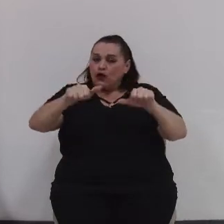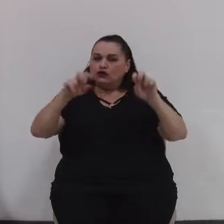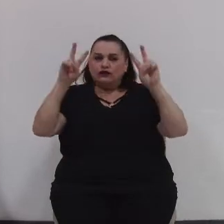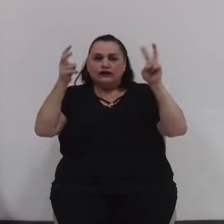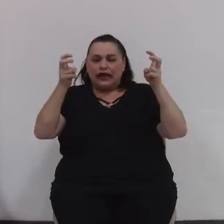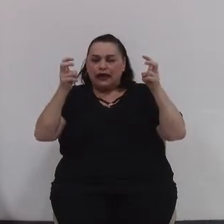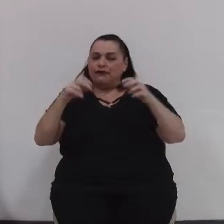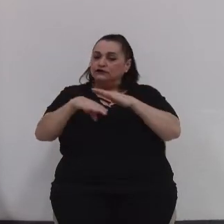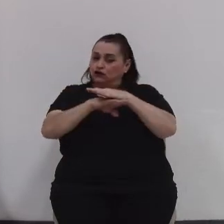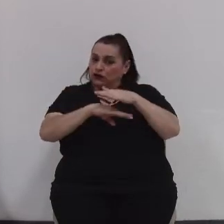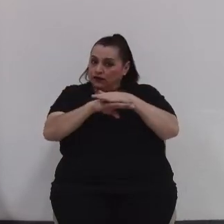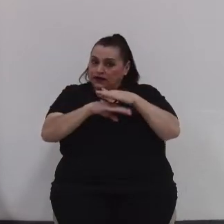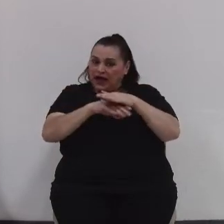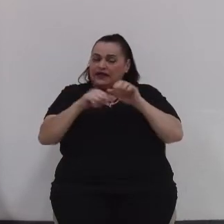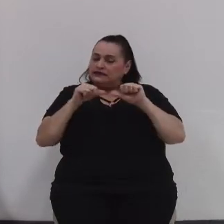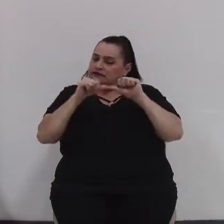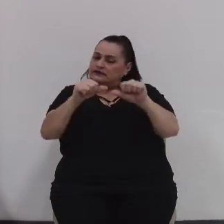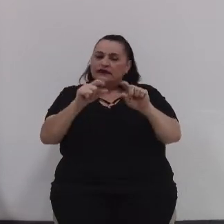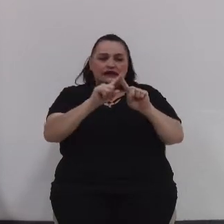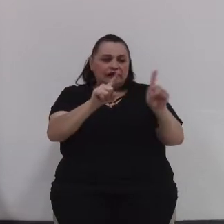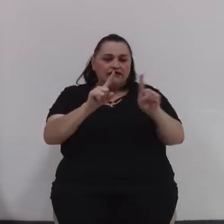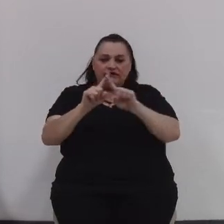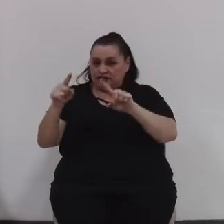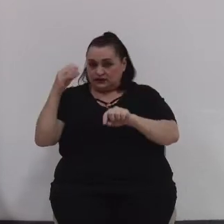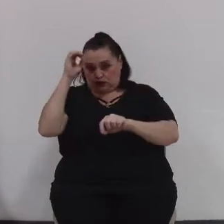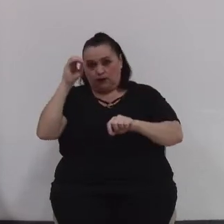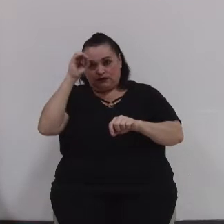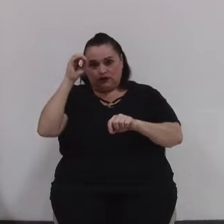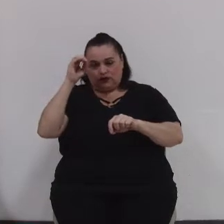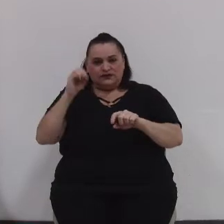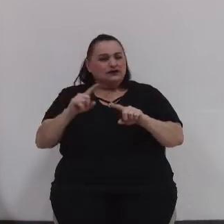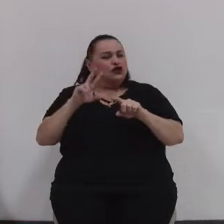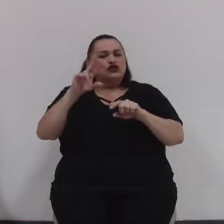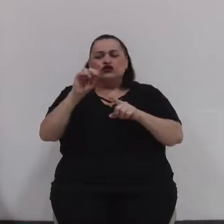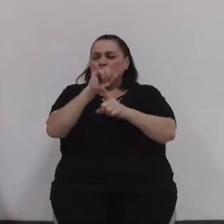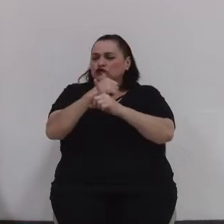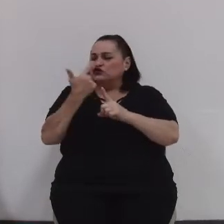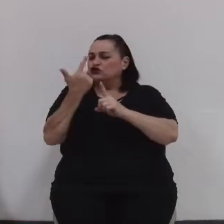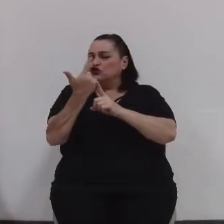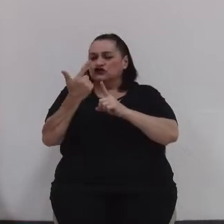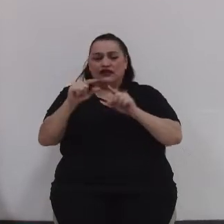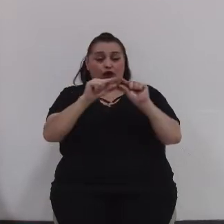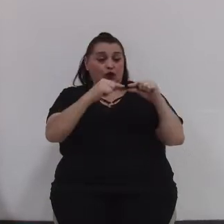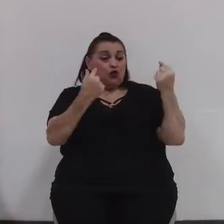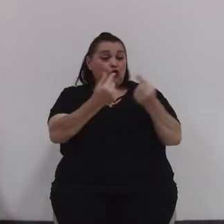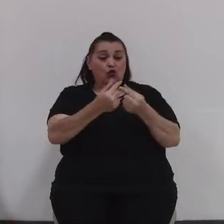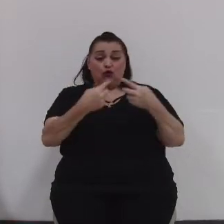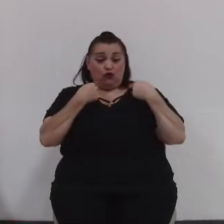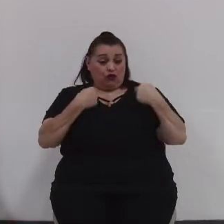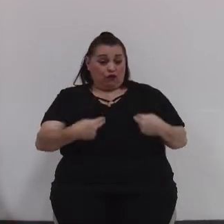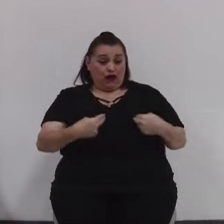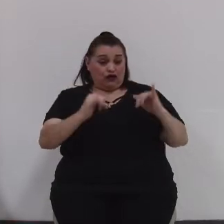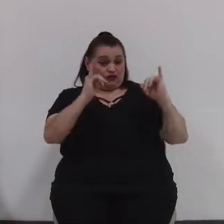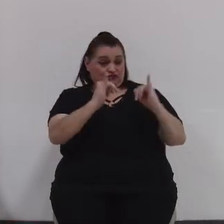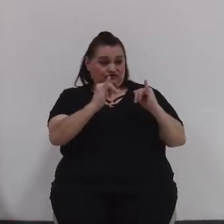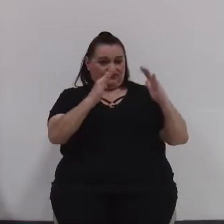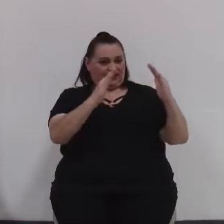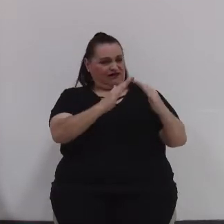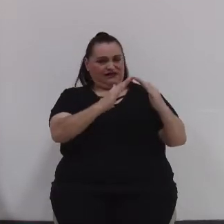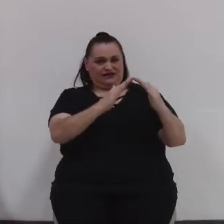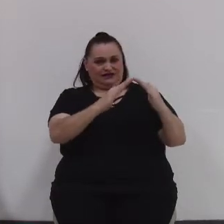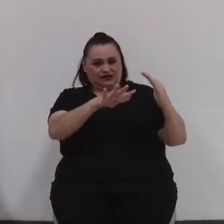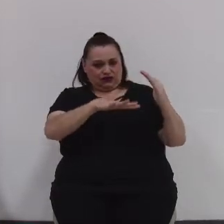cuando persistan las legítimas diferencias. No es una sociedad el grupo humano que habita un territorio.